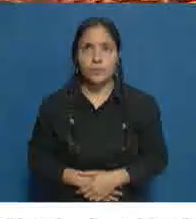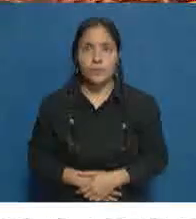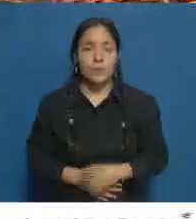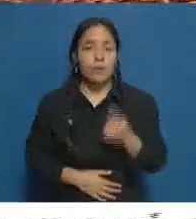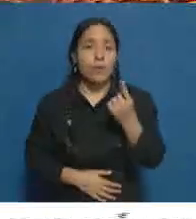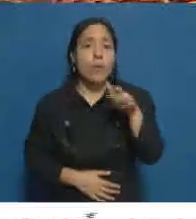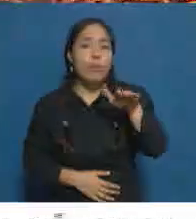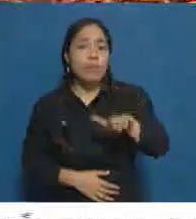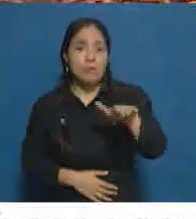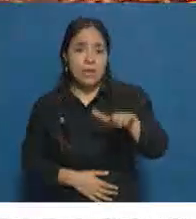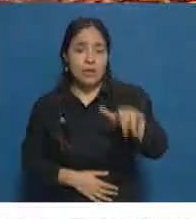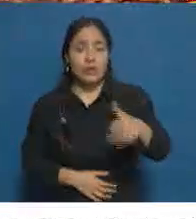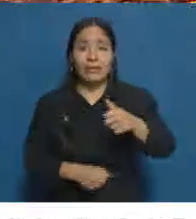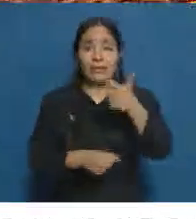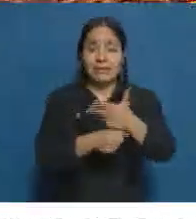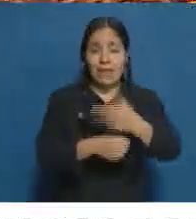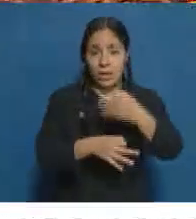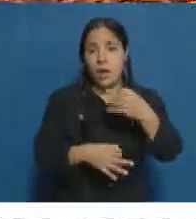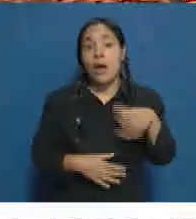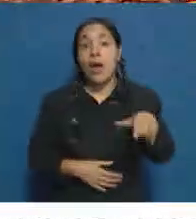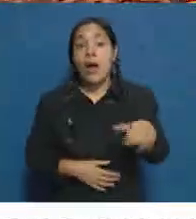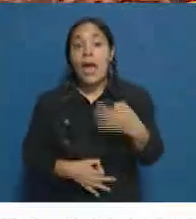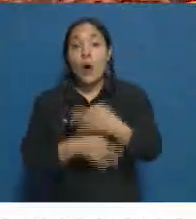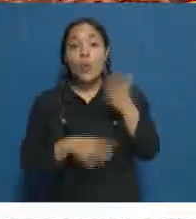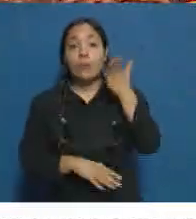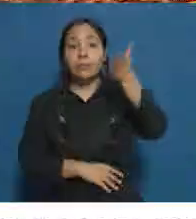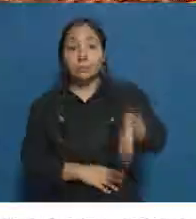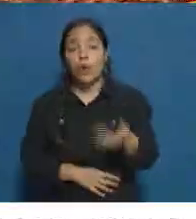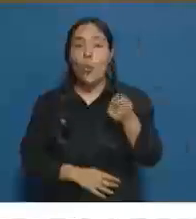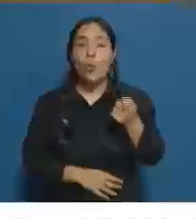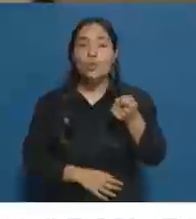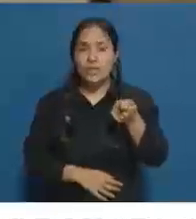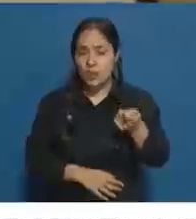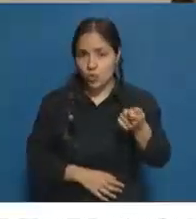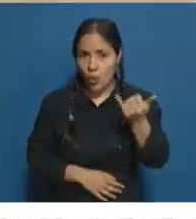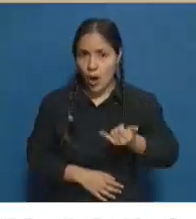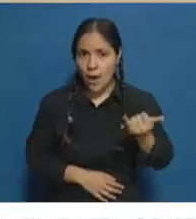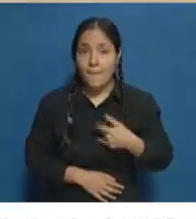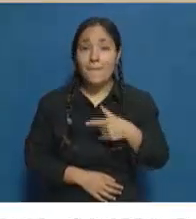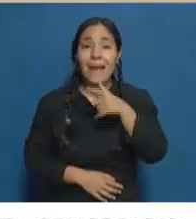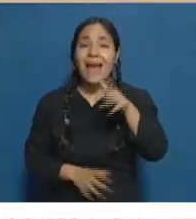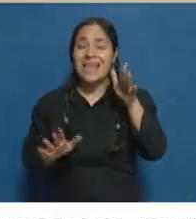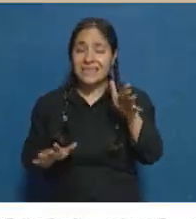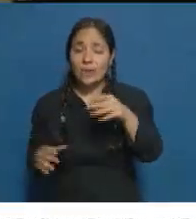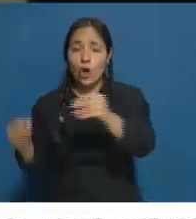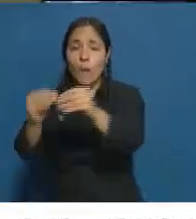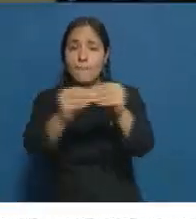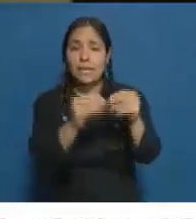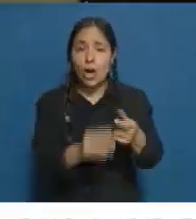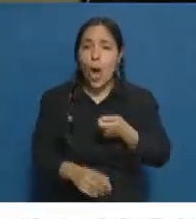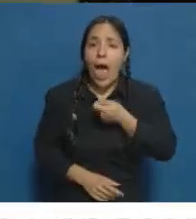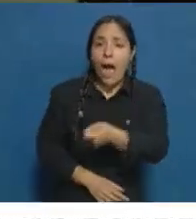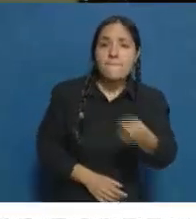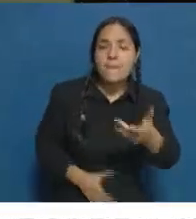Un niño de tercer grado fue a la escuela con un cuchillo y, según las versiones, habría amenazado a sus